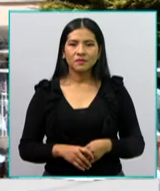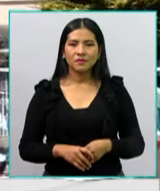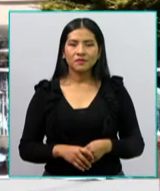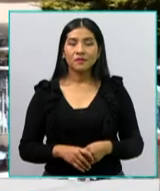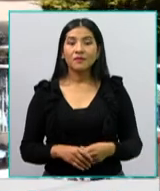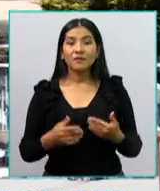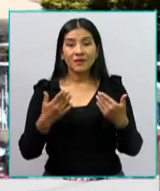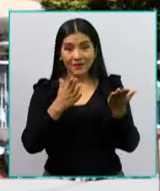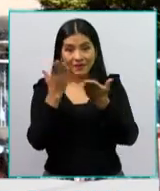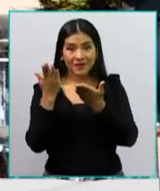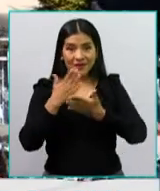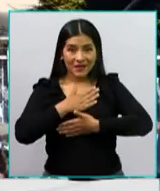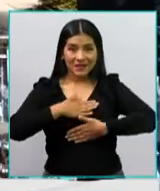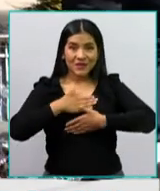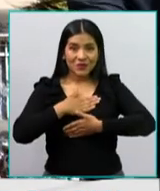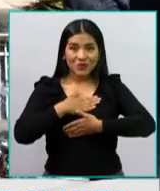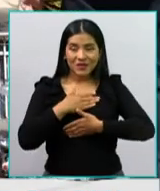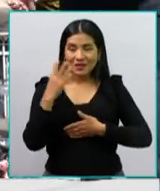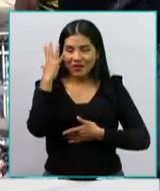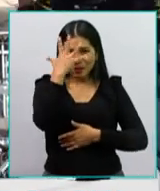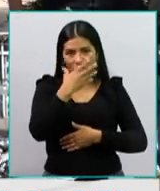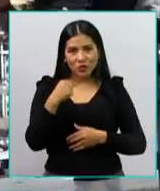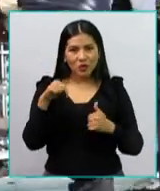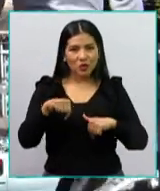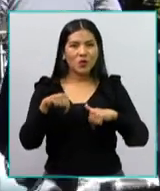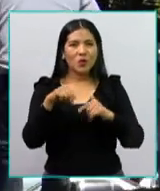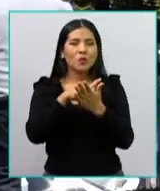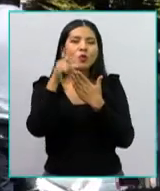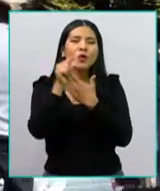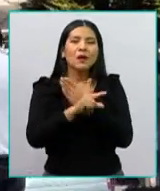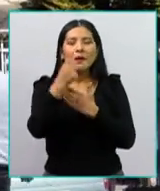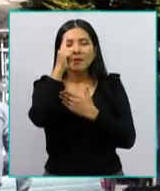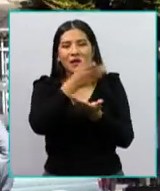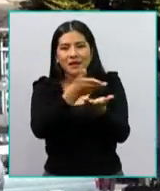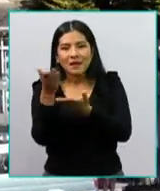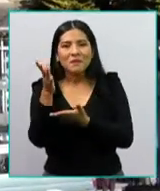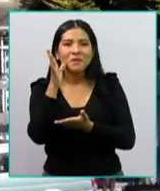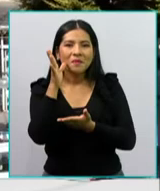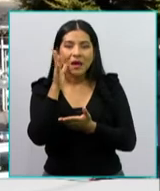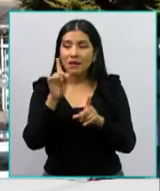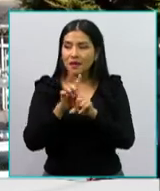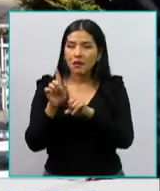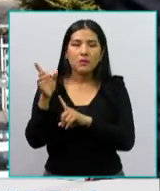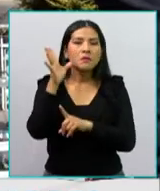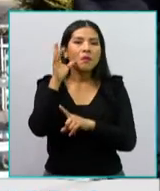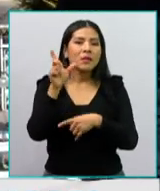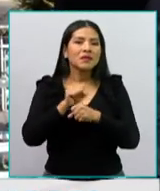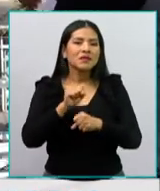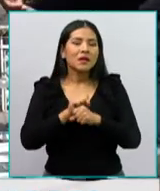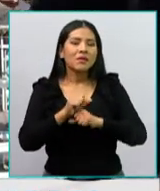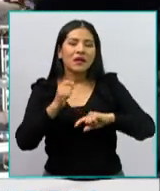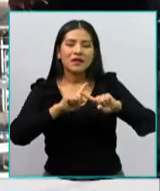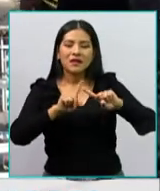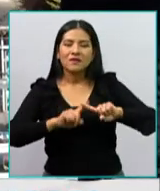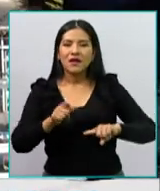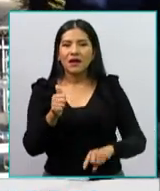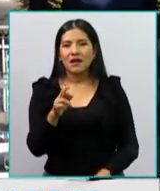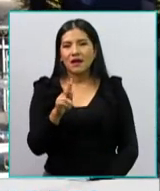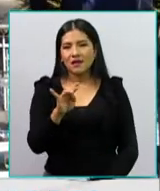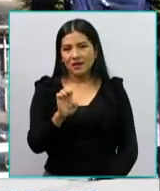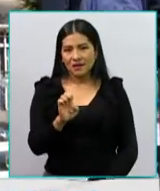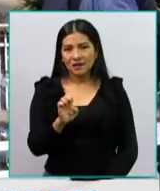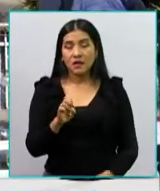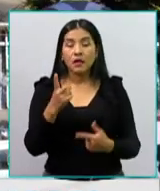¿Están disfrutando tanto como nosotros este programa para las mamás, de mamás artistas? Acabamos de ver justamente a las Coriwarmis,